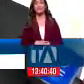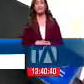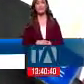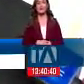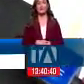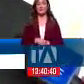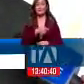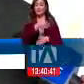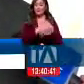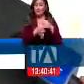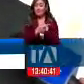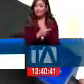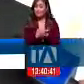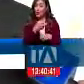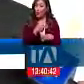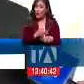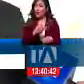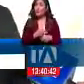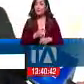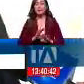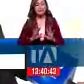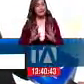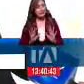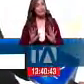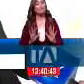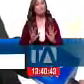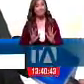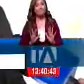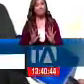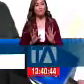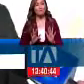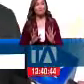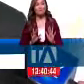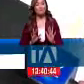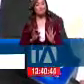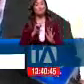esto no se procesa de la manera correcta como se debe, estaríamos dando los primeros